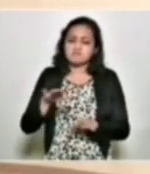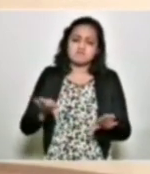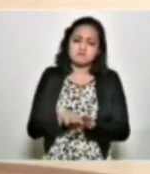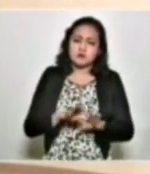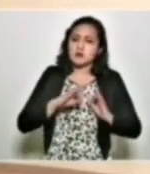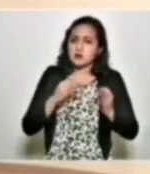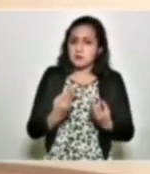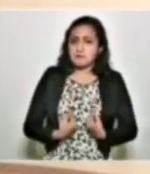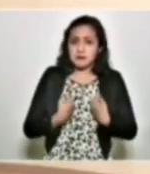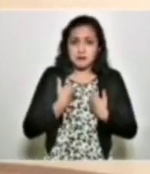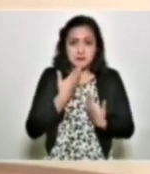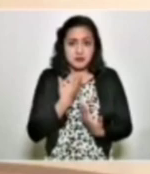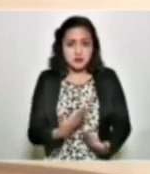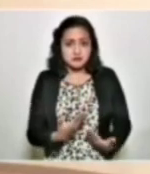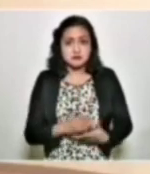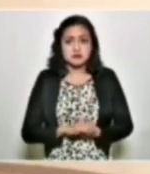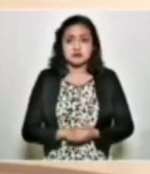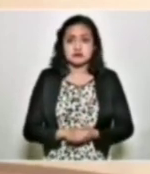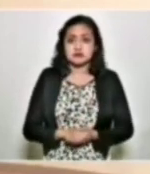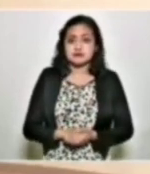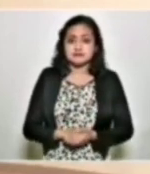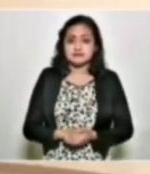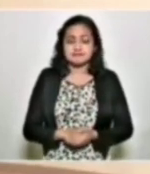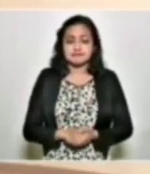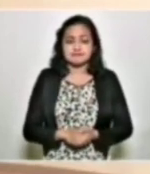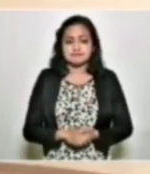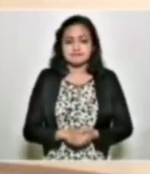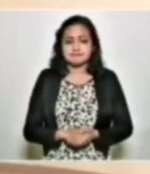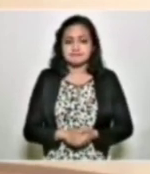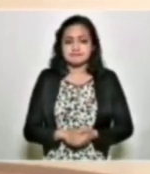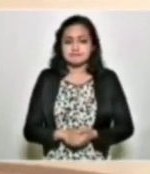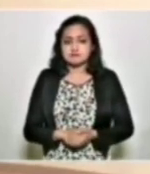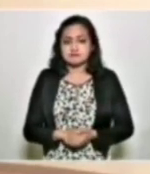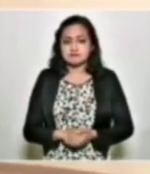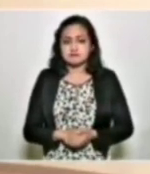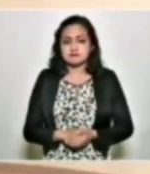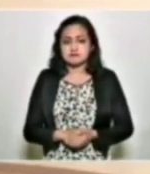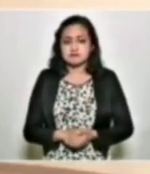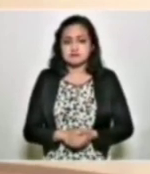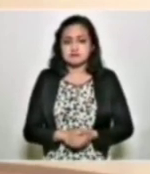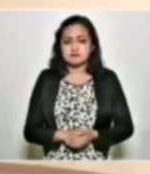vida una forma de vida